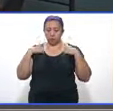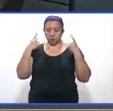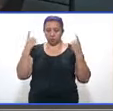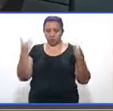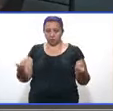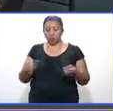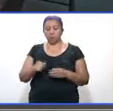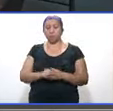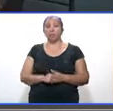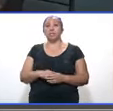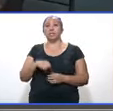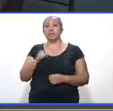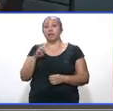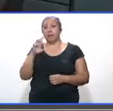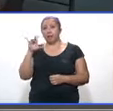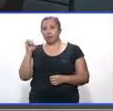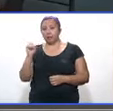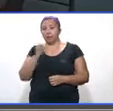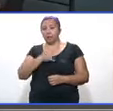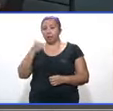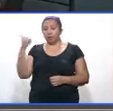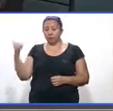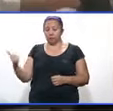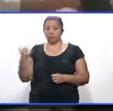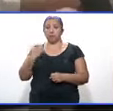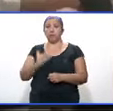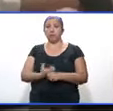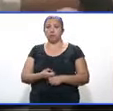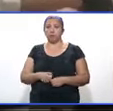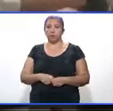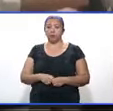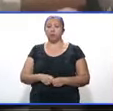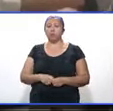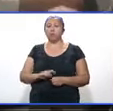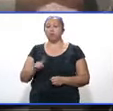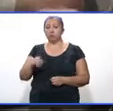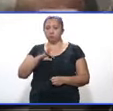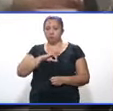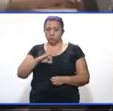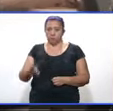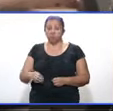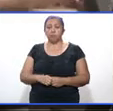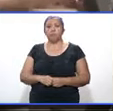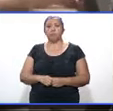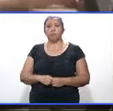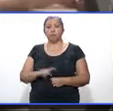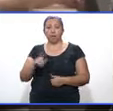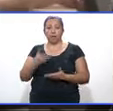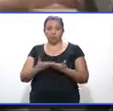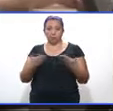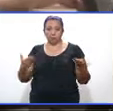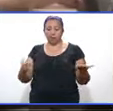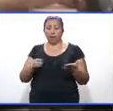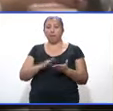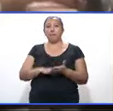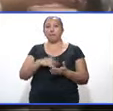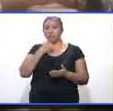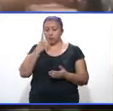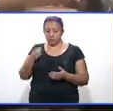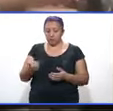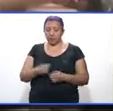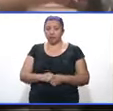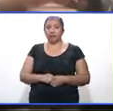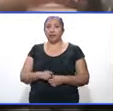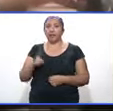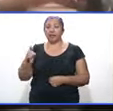en veces salarios mínimos por el Infonavit en el estado son susceptibles de ser convertidos a pesos en la ventanilla